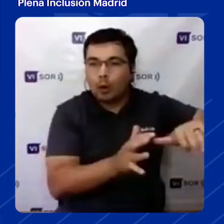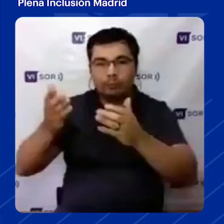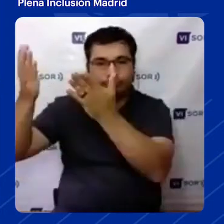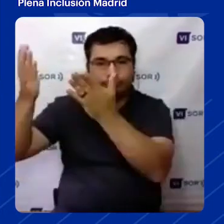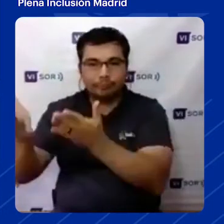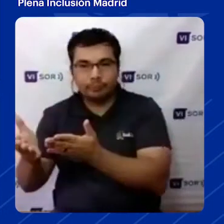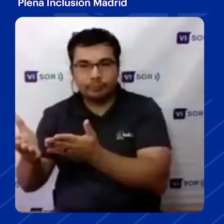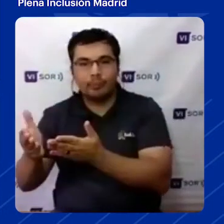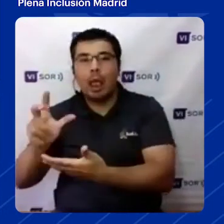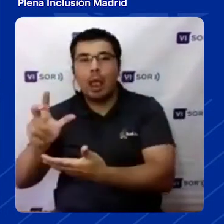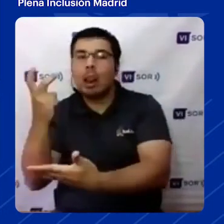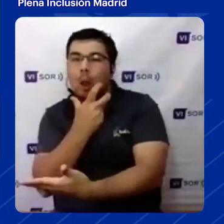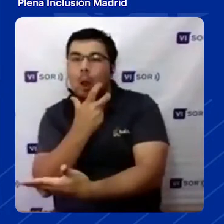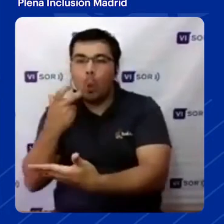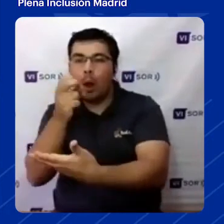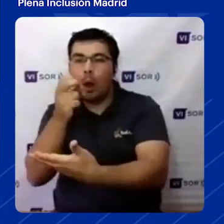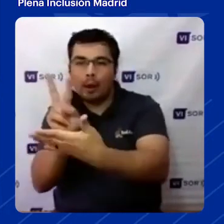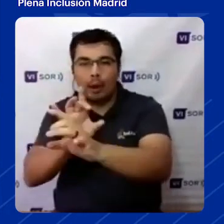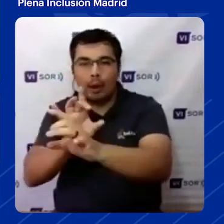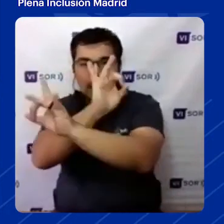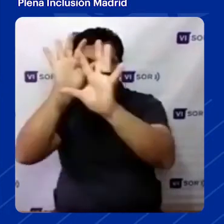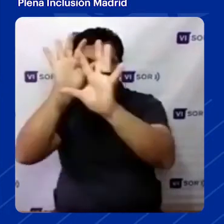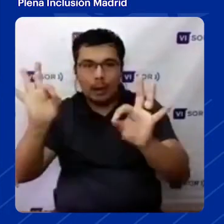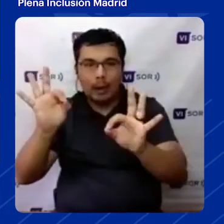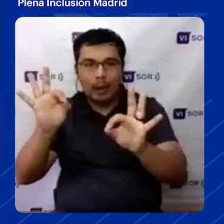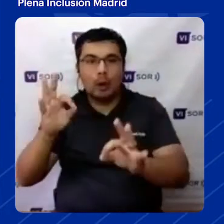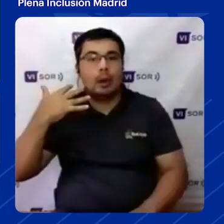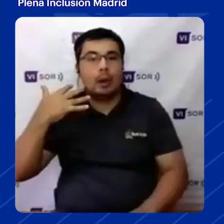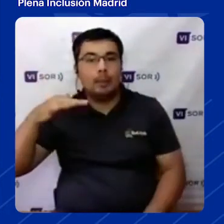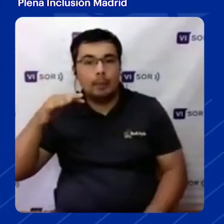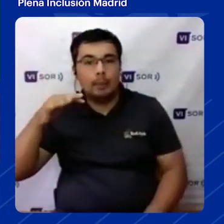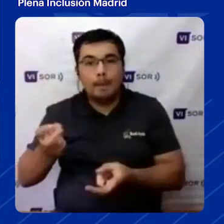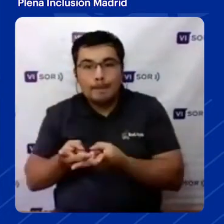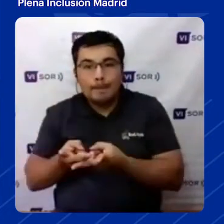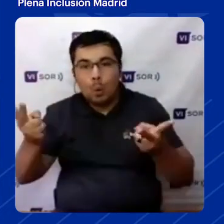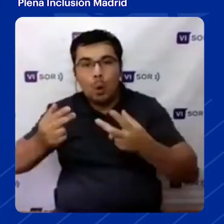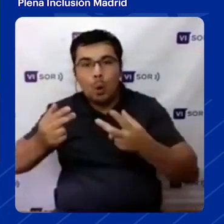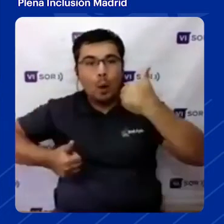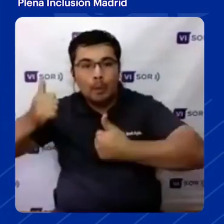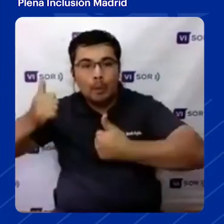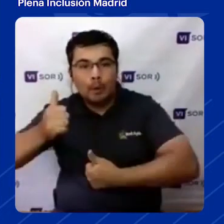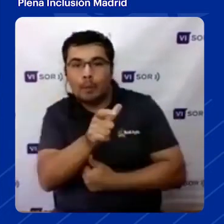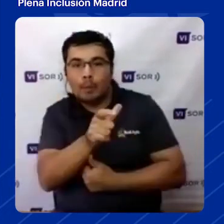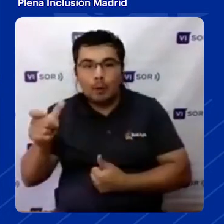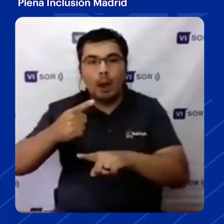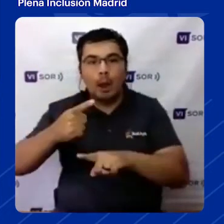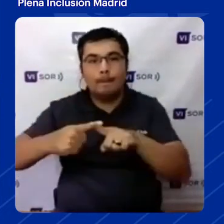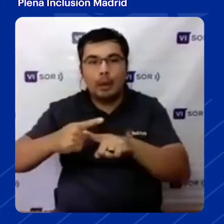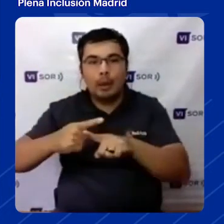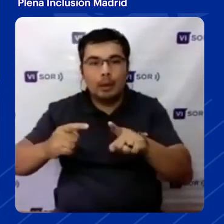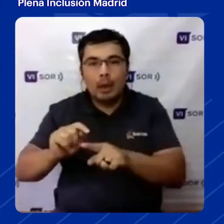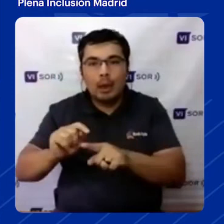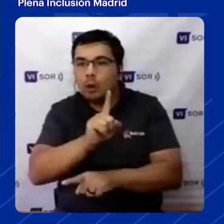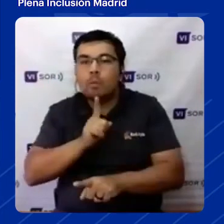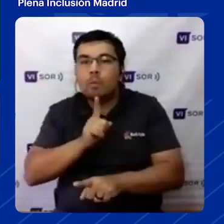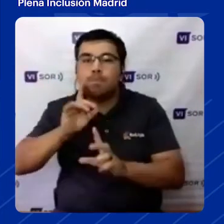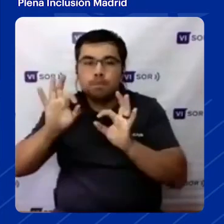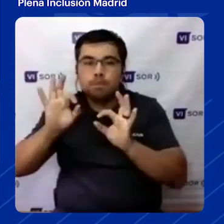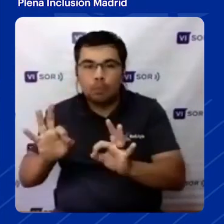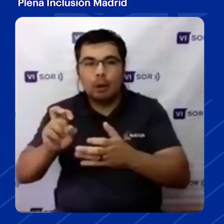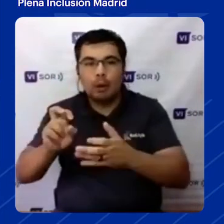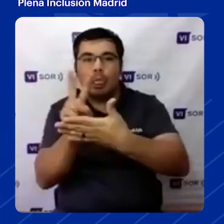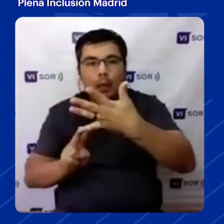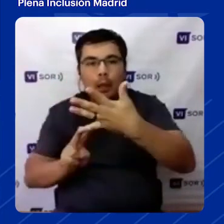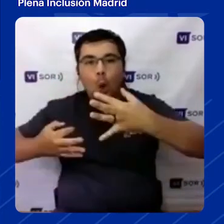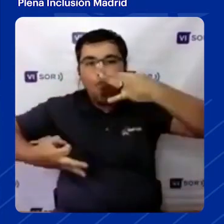una adaptación a lectura fácil para que lo comprendan personas que tienen dificultades de comprensión. Por ser de lenguaje claro, no es